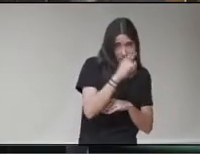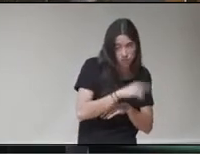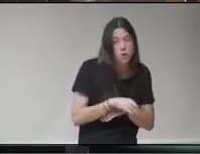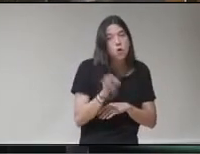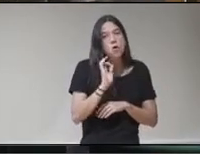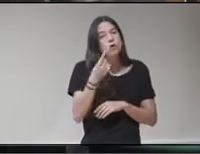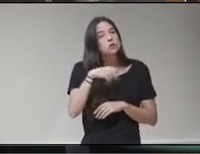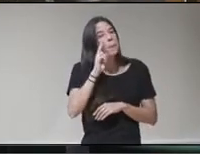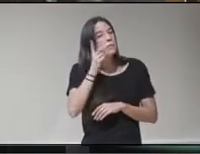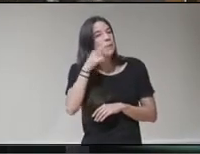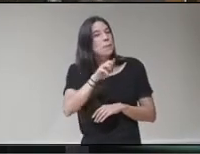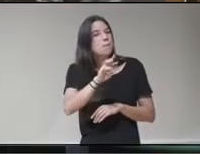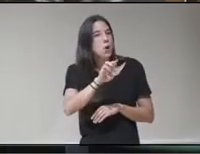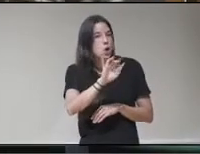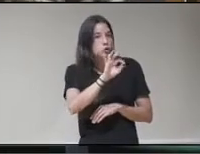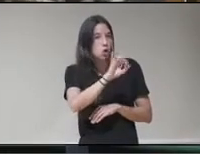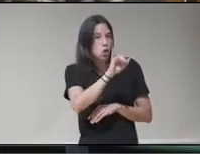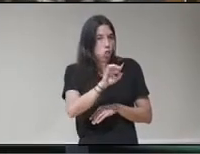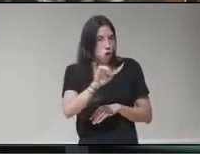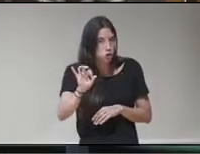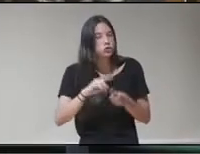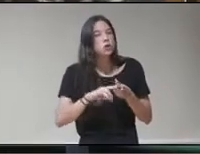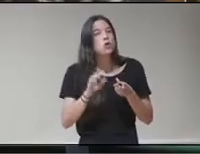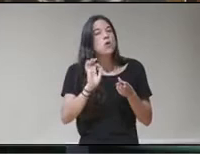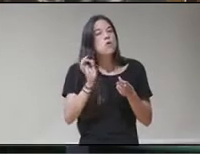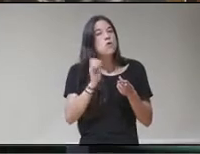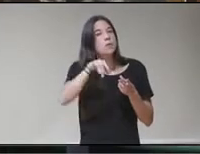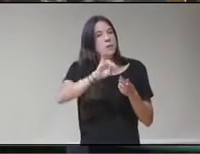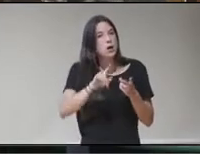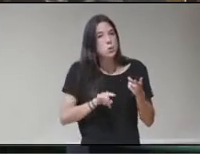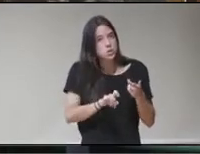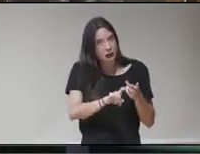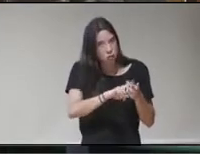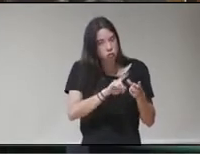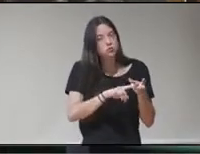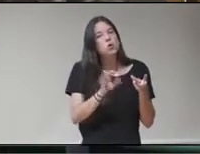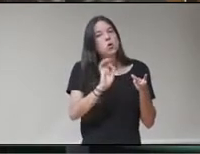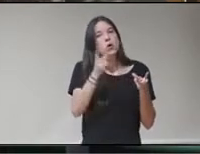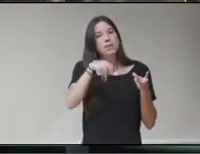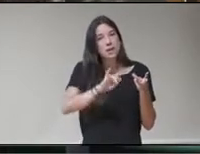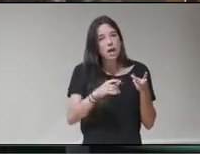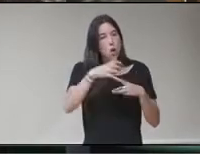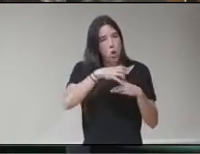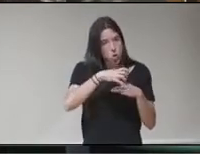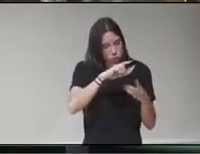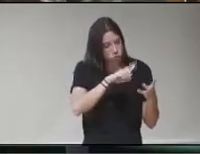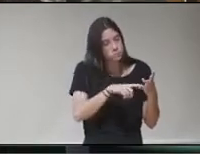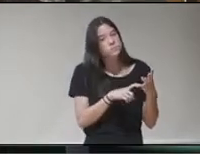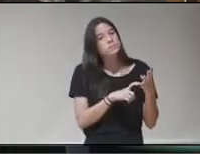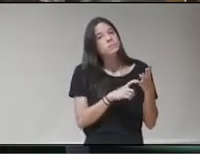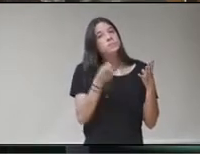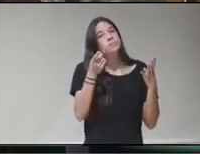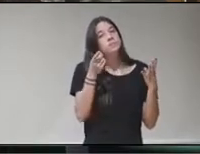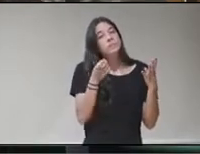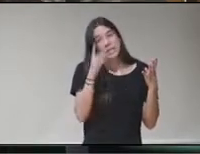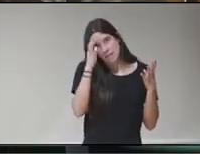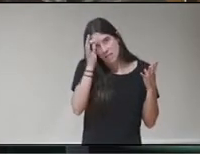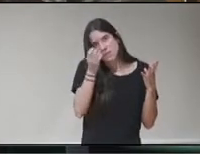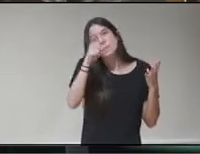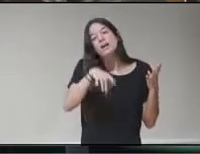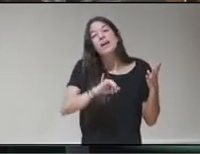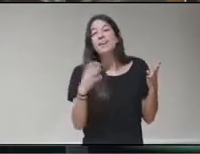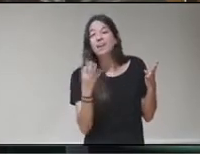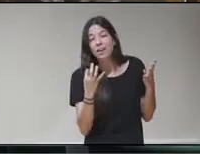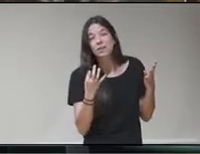por ejemplo, protozoos, o vamos a tener pues, gusanos, vamos a tener hongos. Y, evidentemente, lo que vamos a tener